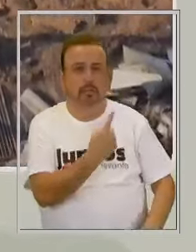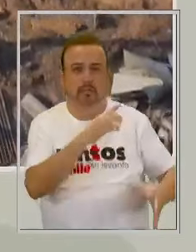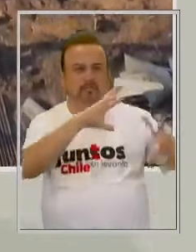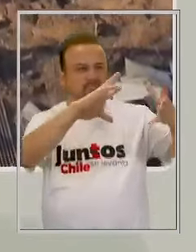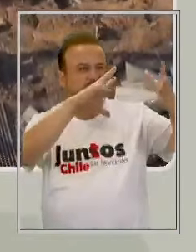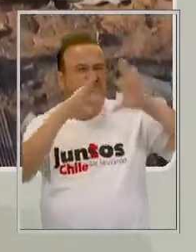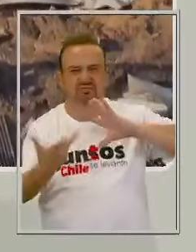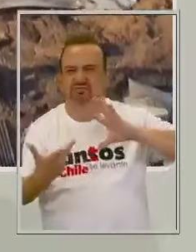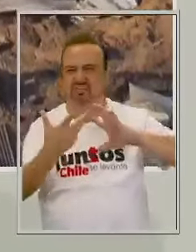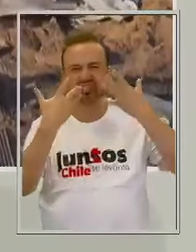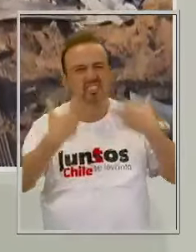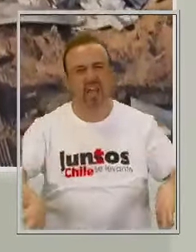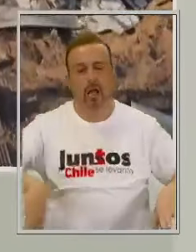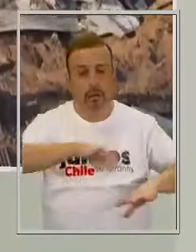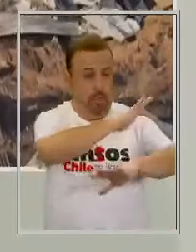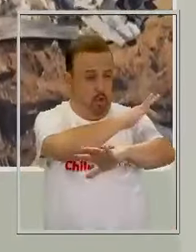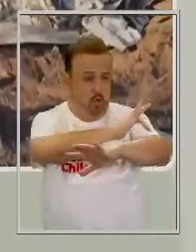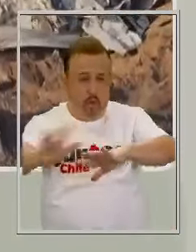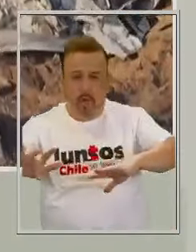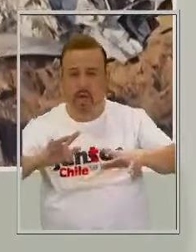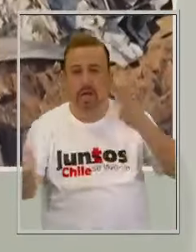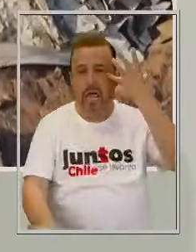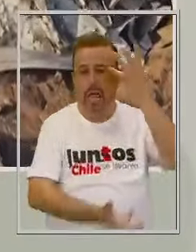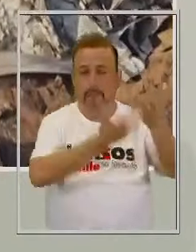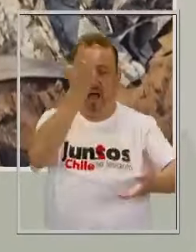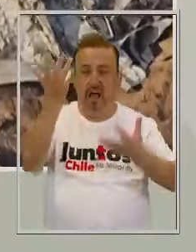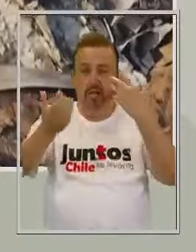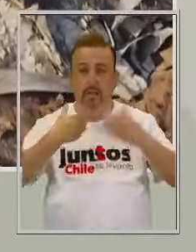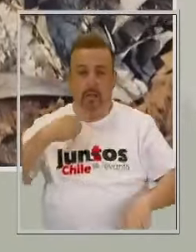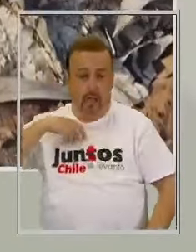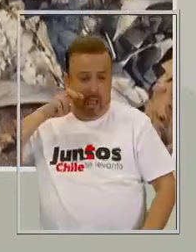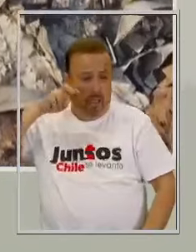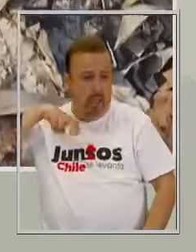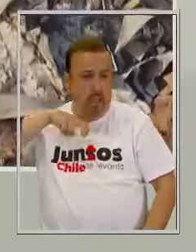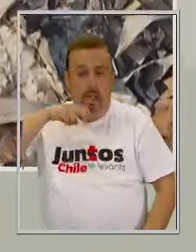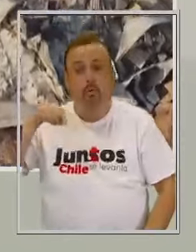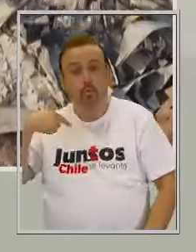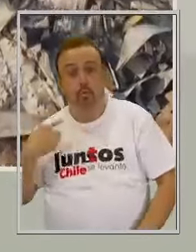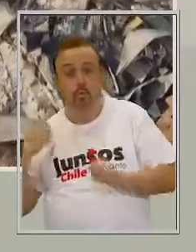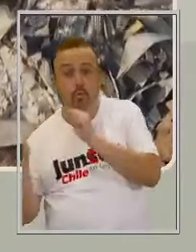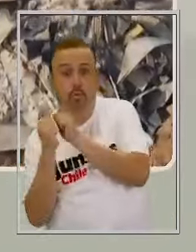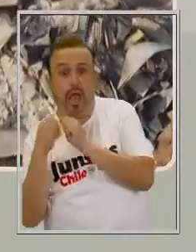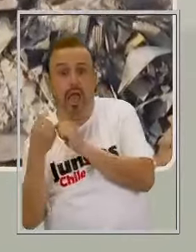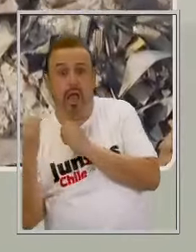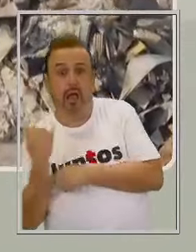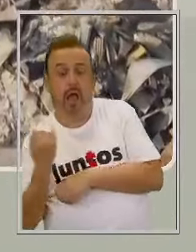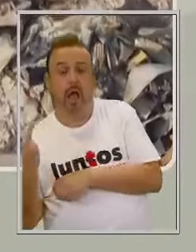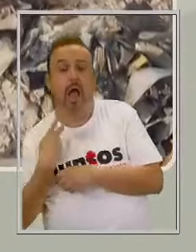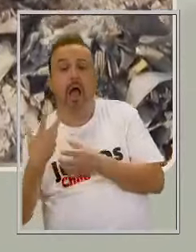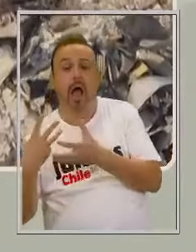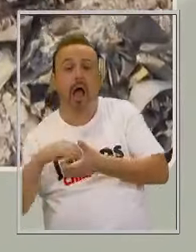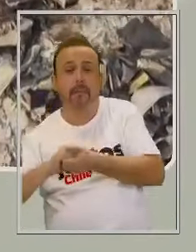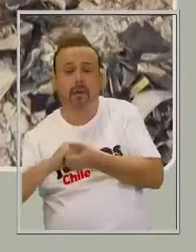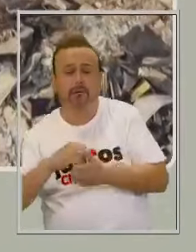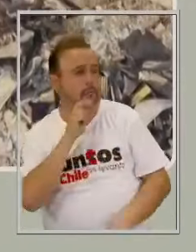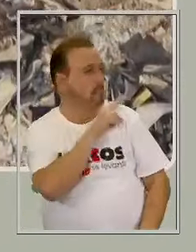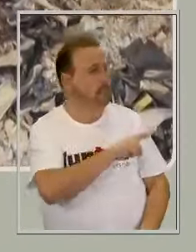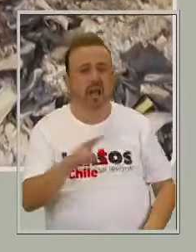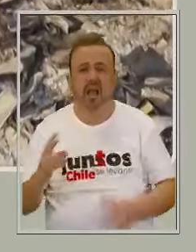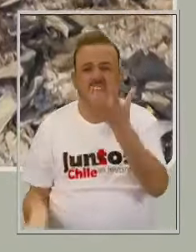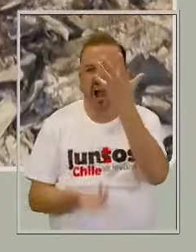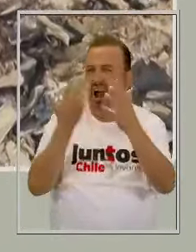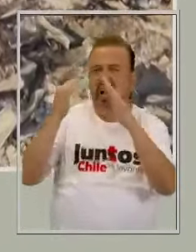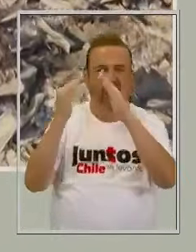nada. Estaba todo quemado, todo. El camino que recorrí con mi amigo, el único que veíamos era fuego, casas